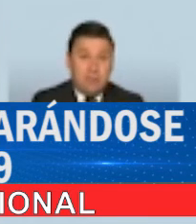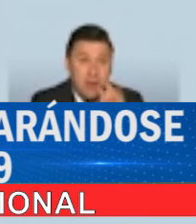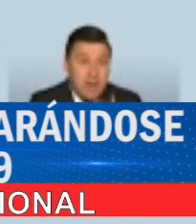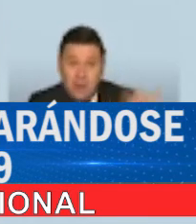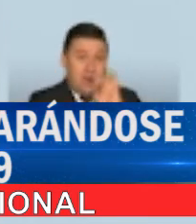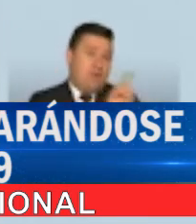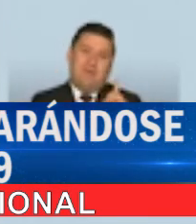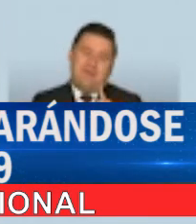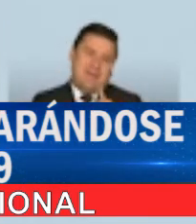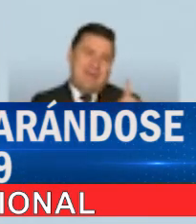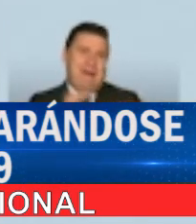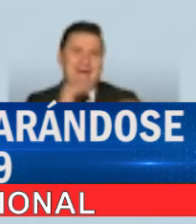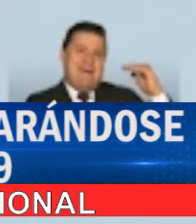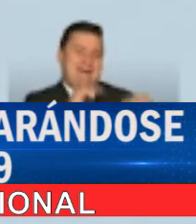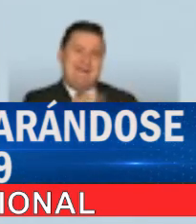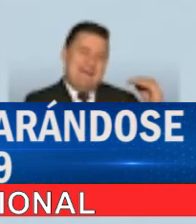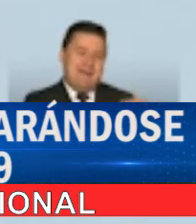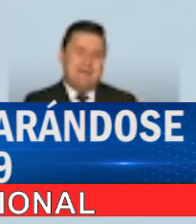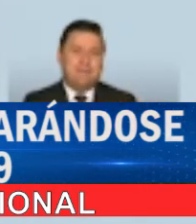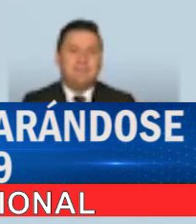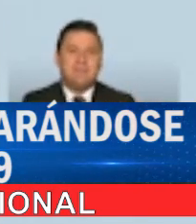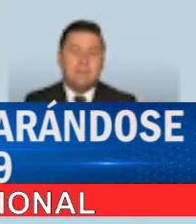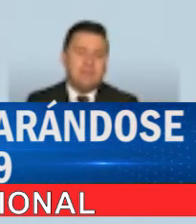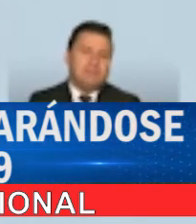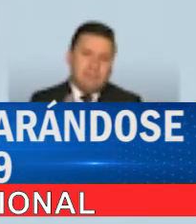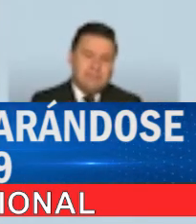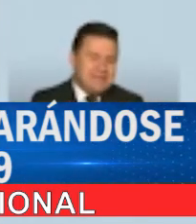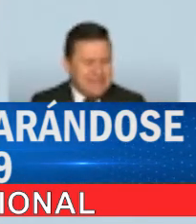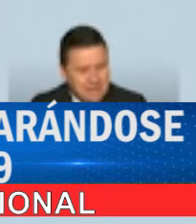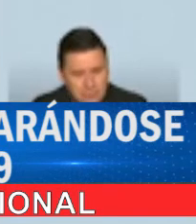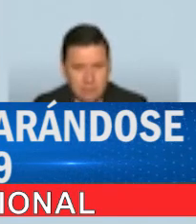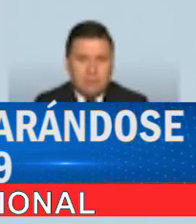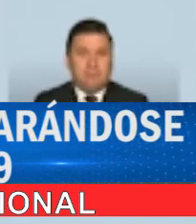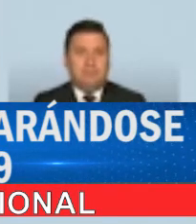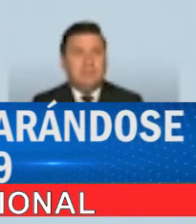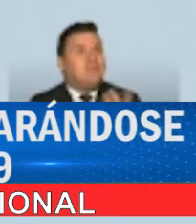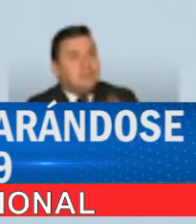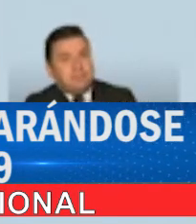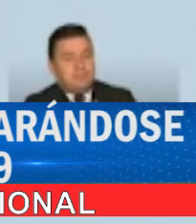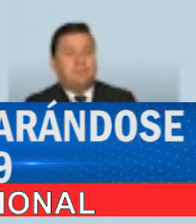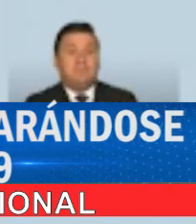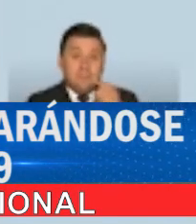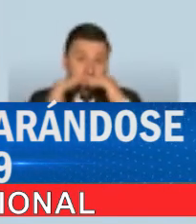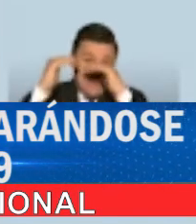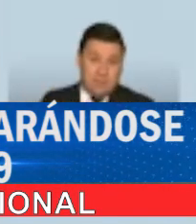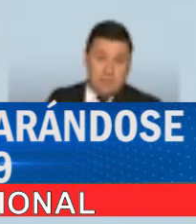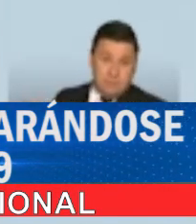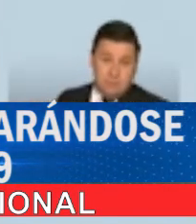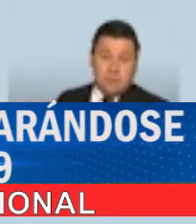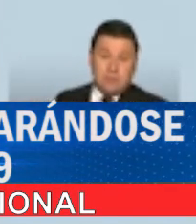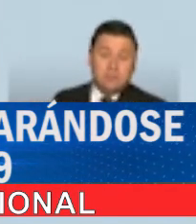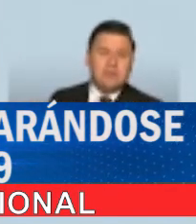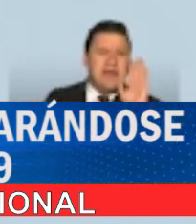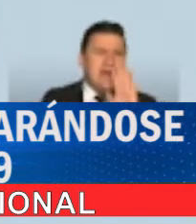con la cantidad de pruebas que es capaz de producir el departamento y por eso el esfuerzo del aumento es importante. Abajo